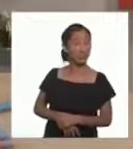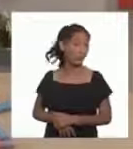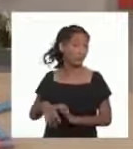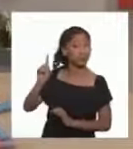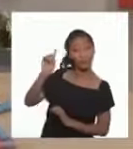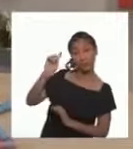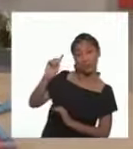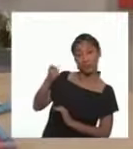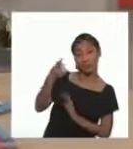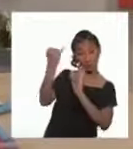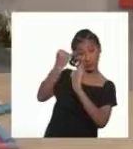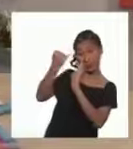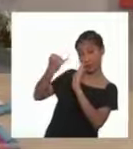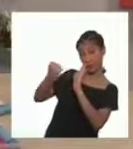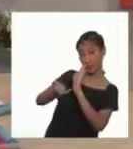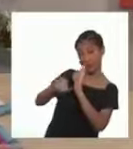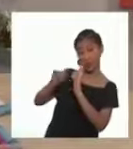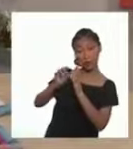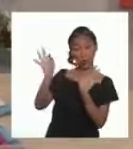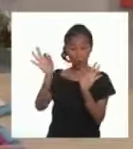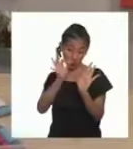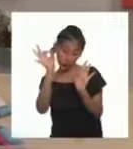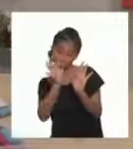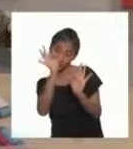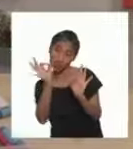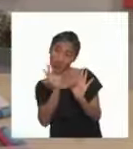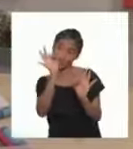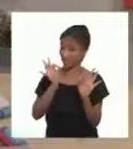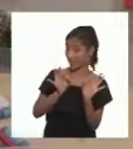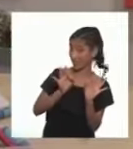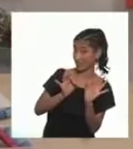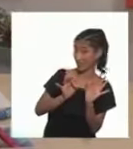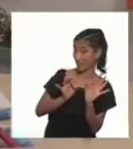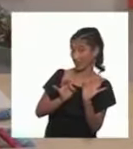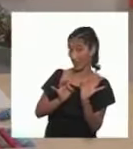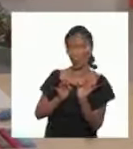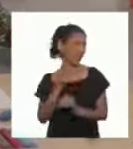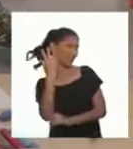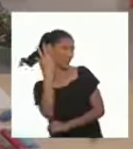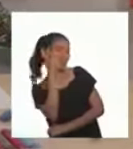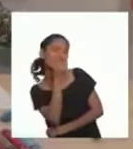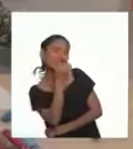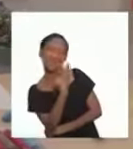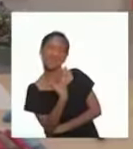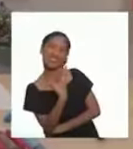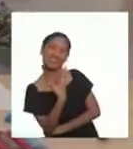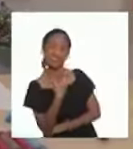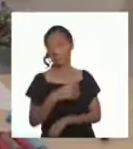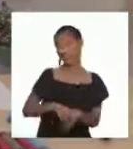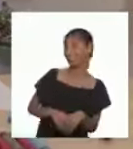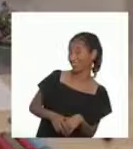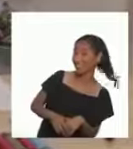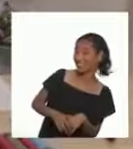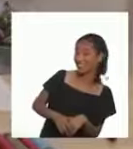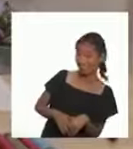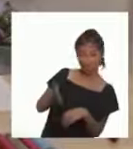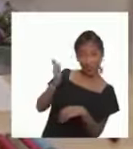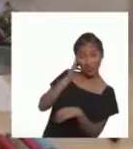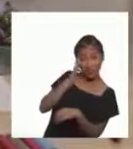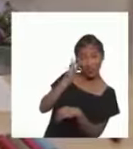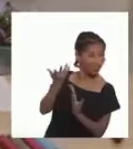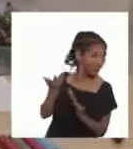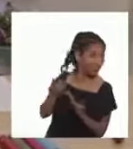Primero voy a dibujar un tejido de chinchero, Martina. ¡Ah, qué bonito! ¡Ay, sí, sí! ¿Y sabes